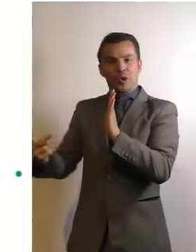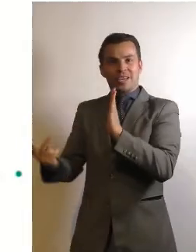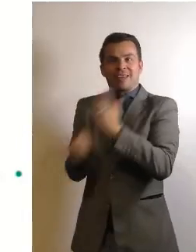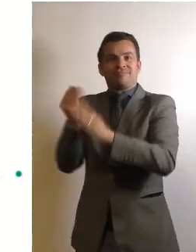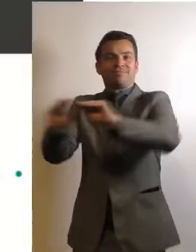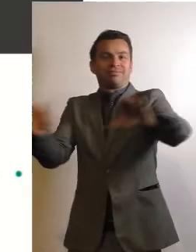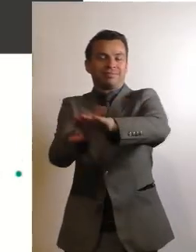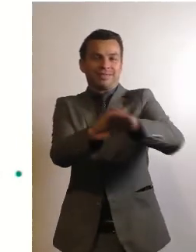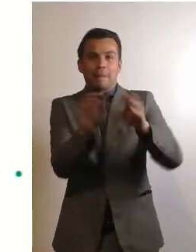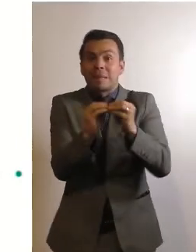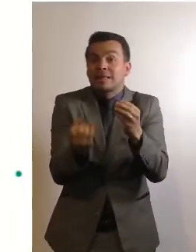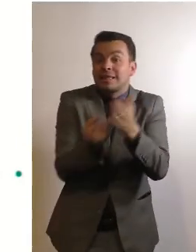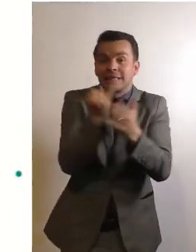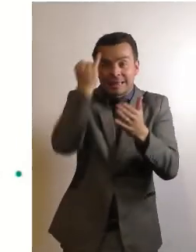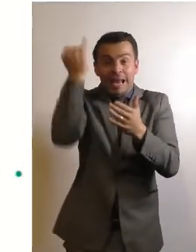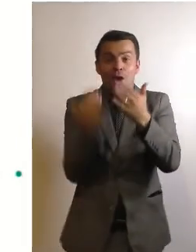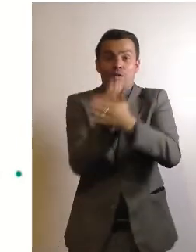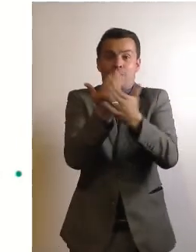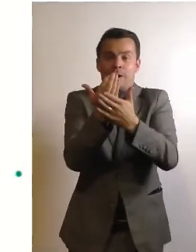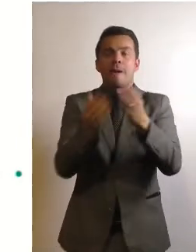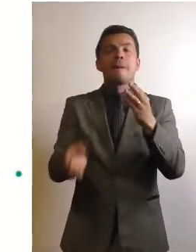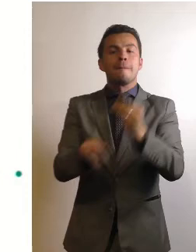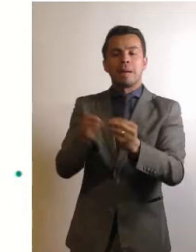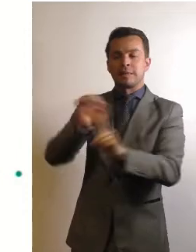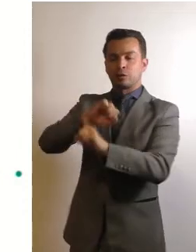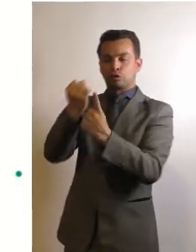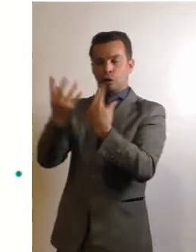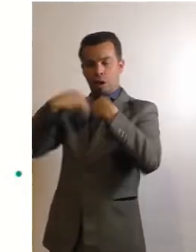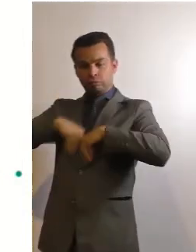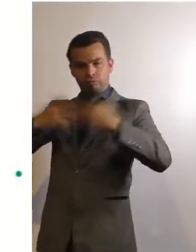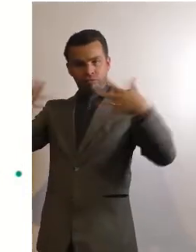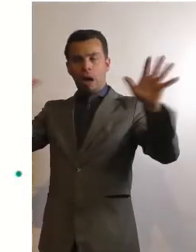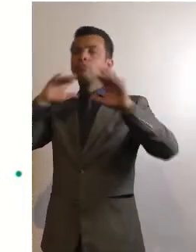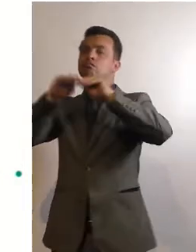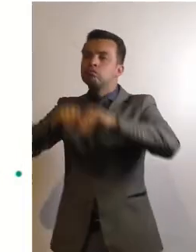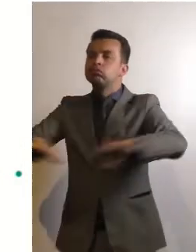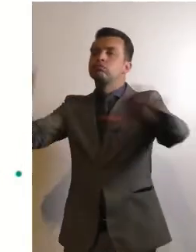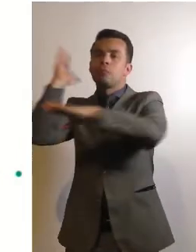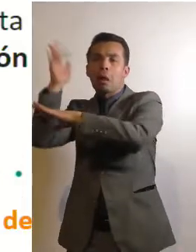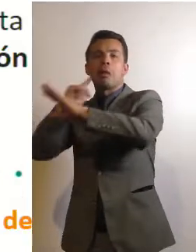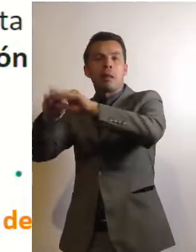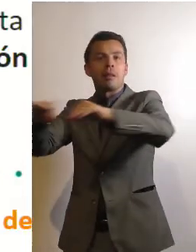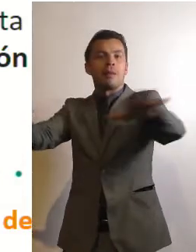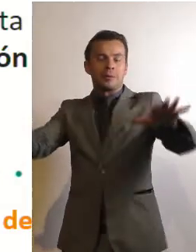y apropiación social para la divulgación y la difusión.